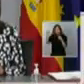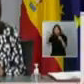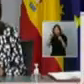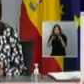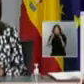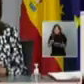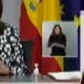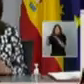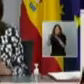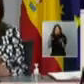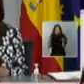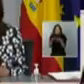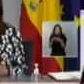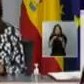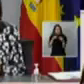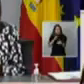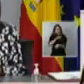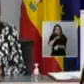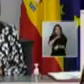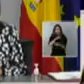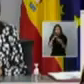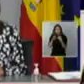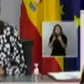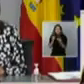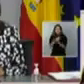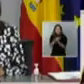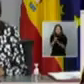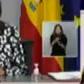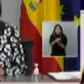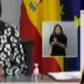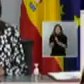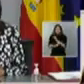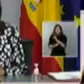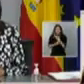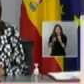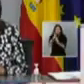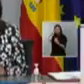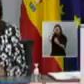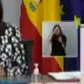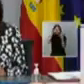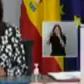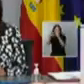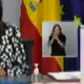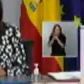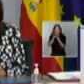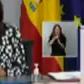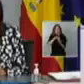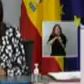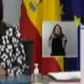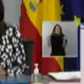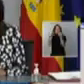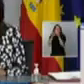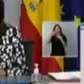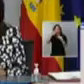hace más que gastar y no hace ese consumo energético que pretende el gobierno. Gracias, Laura. Y no solo eso que nos apuntaba hace un momento Enrique, que tiene que ver